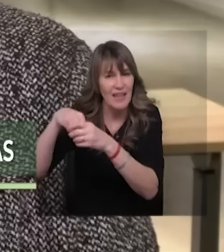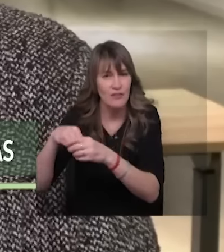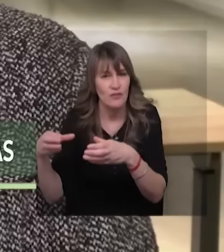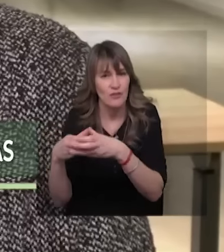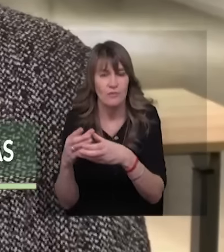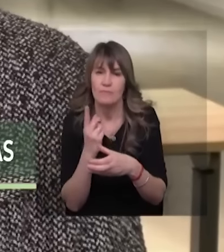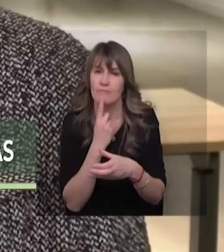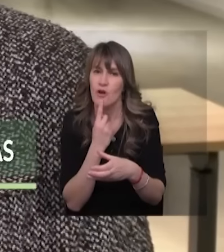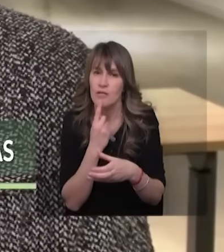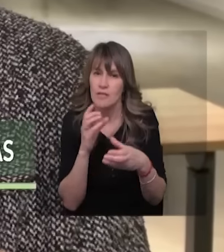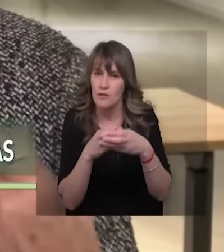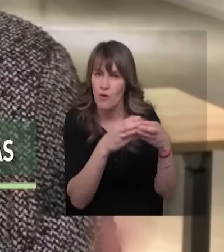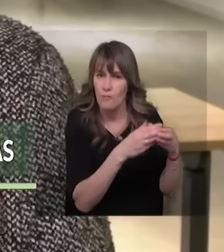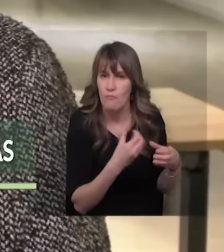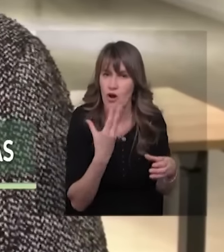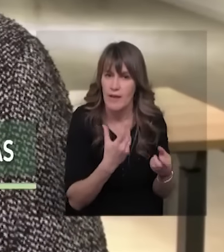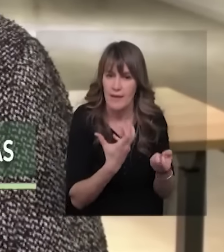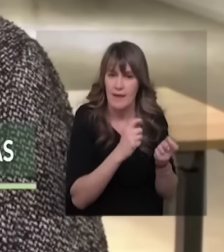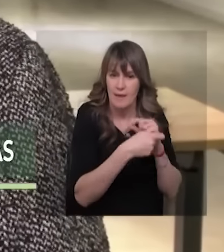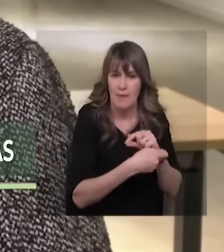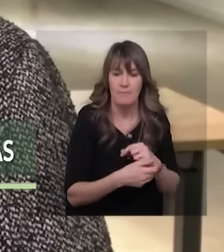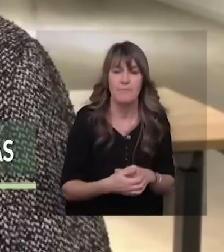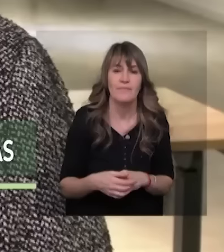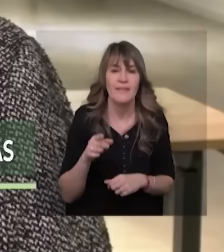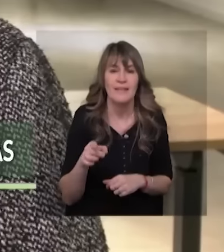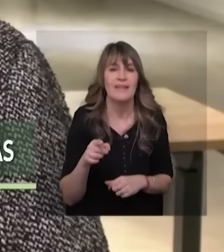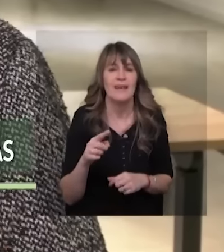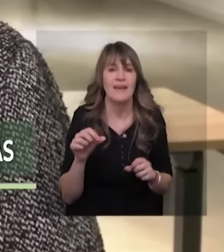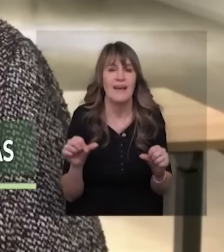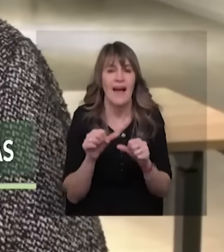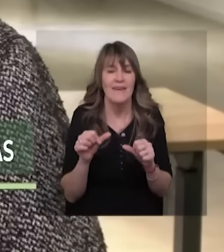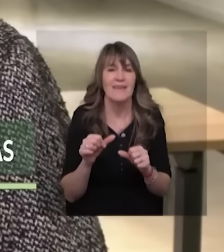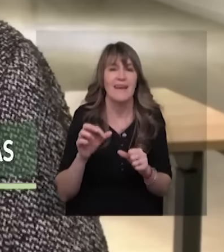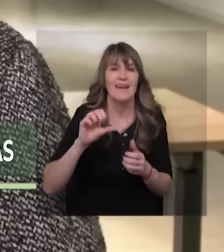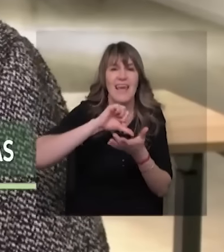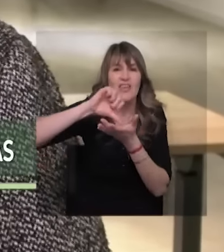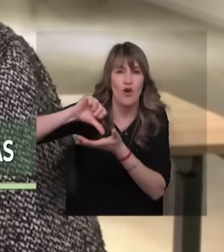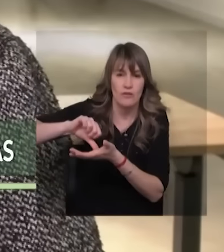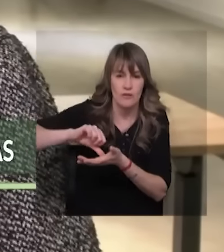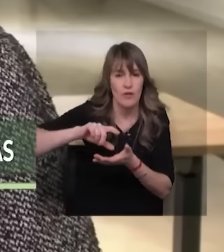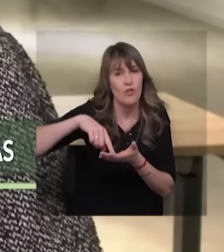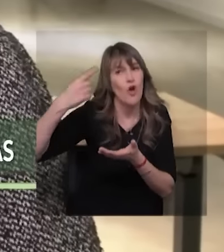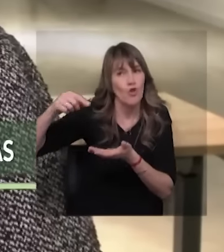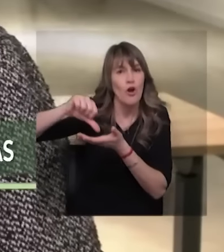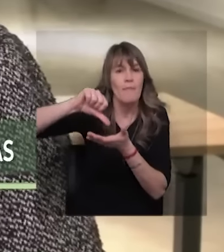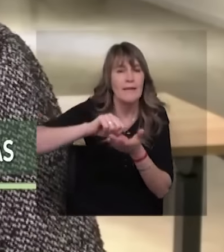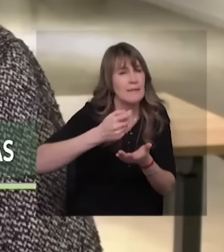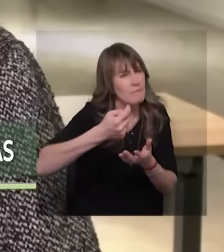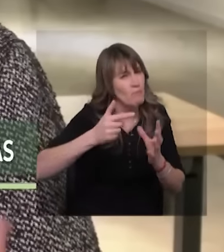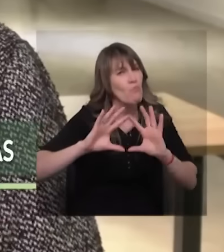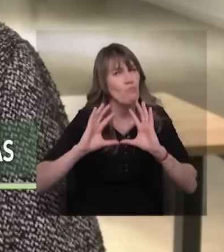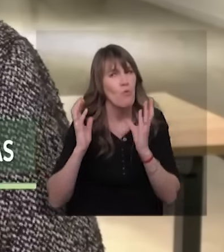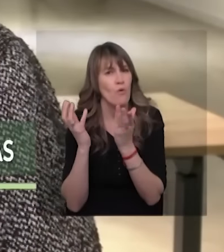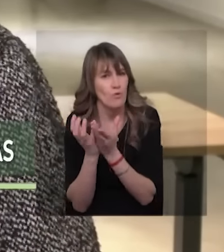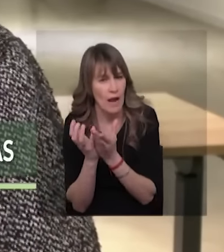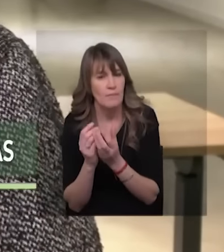bueno para se inscribe en una reacción que es regional y que se puede decir que está mundial con respecto a